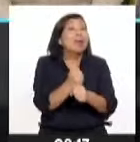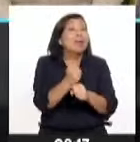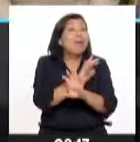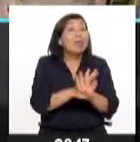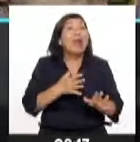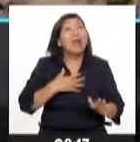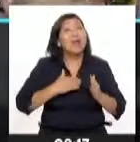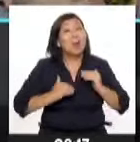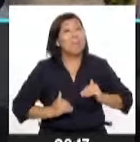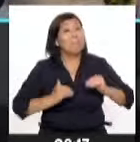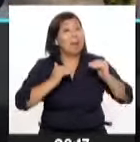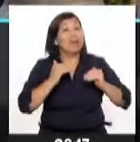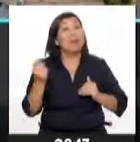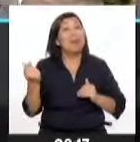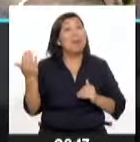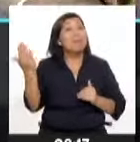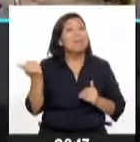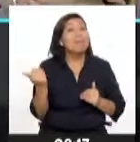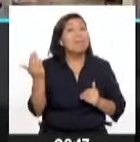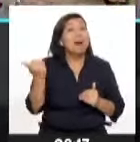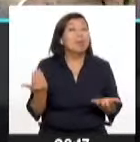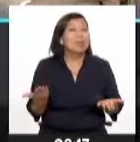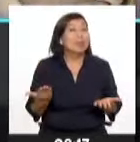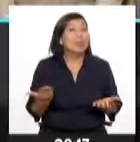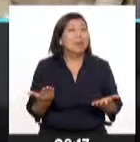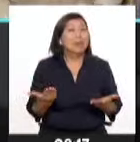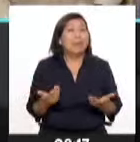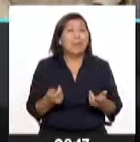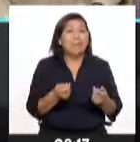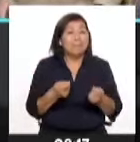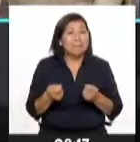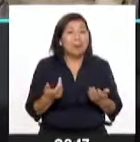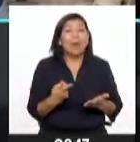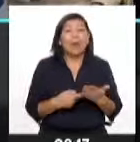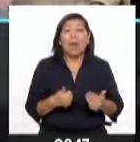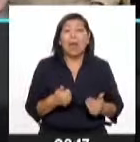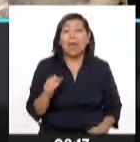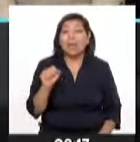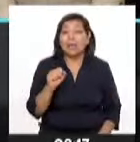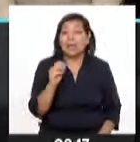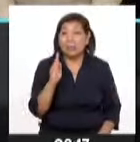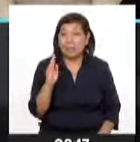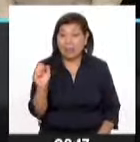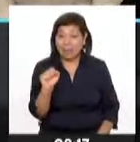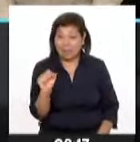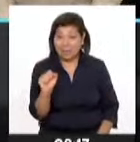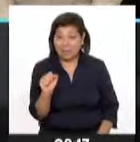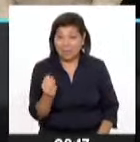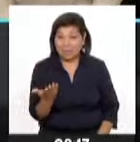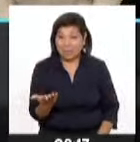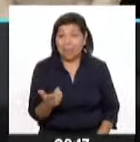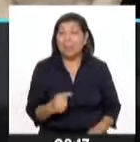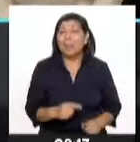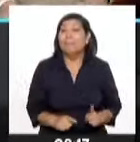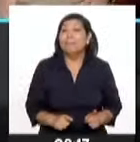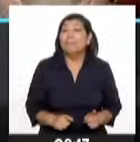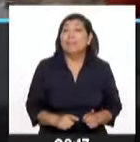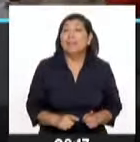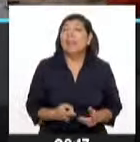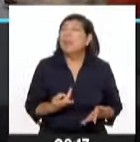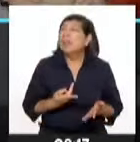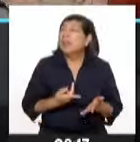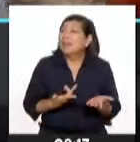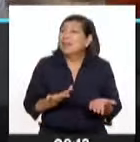etc. Estas empresas son muy reguladas por la SBS, que es la Superintendencia de Bancos y Seguros, ¿no?